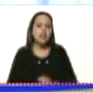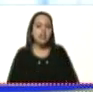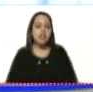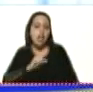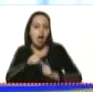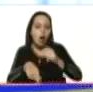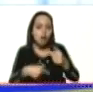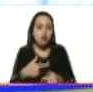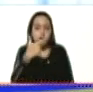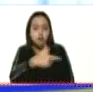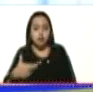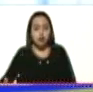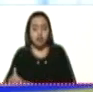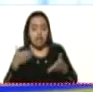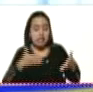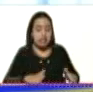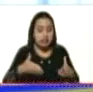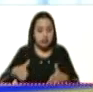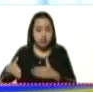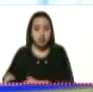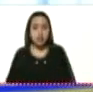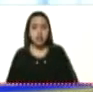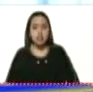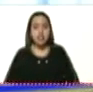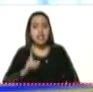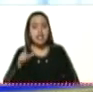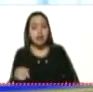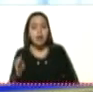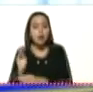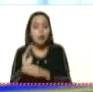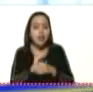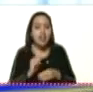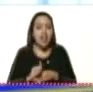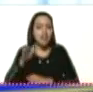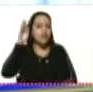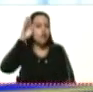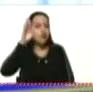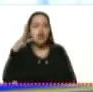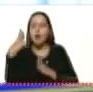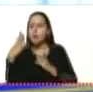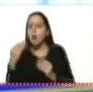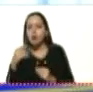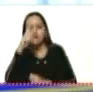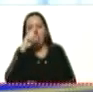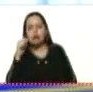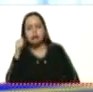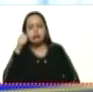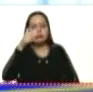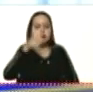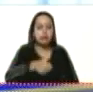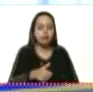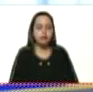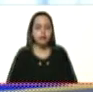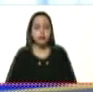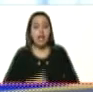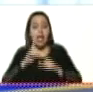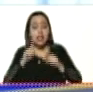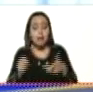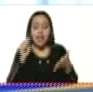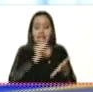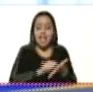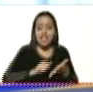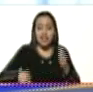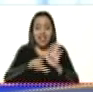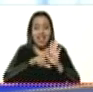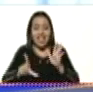y acaso envuelve en su seno el destino de muchas edades. Redacta también el reglamento interno para